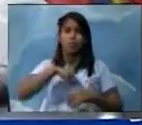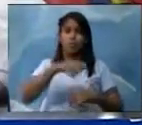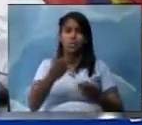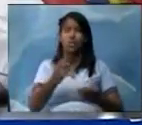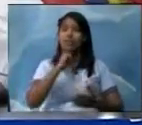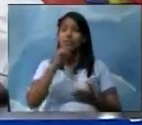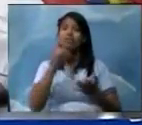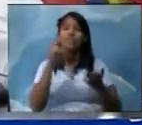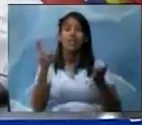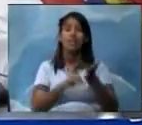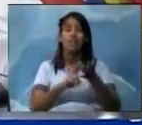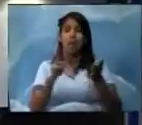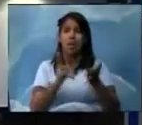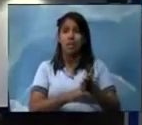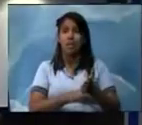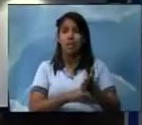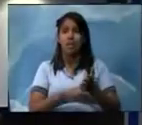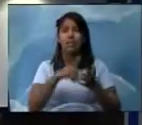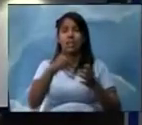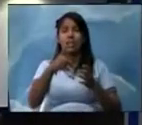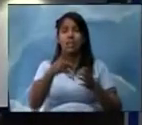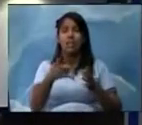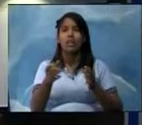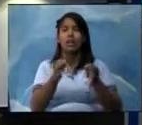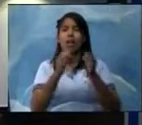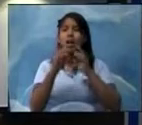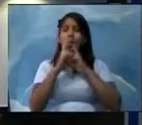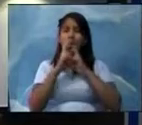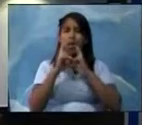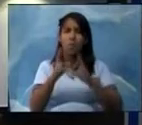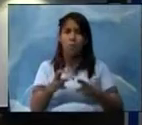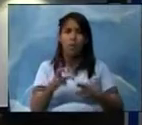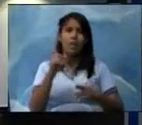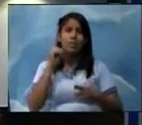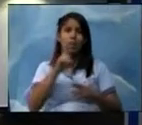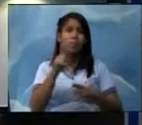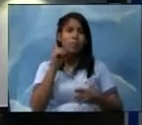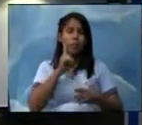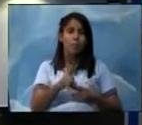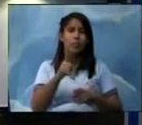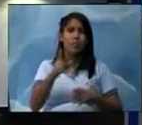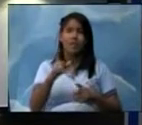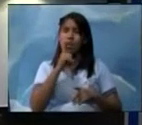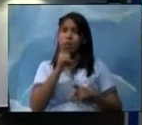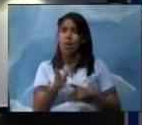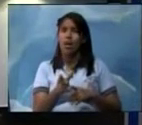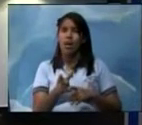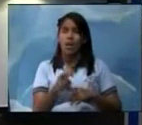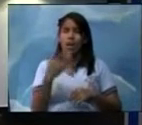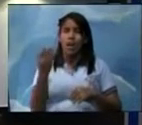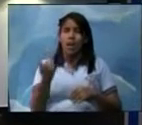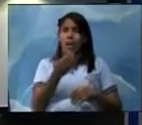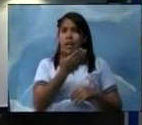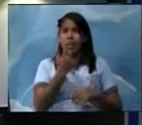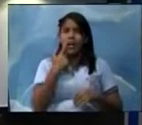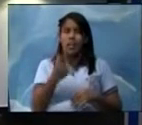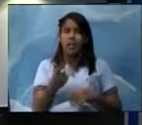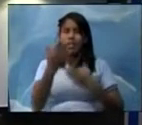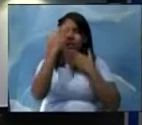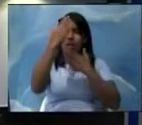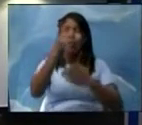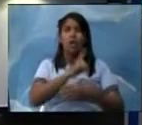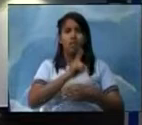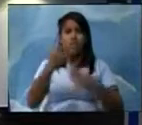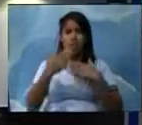rey ciertamente preparáis respuesta mentirosa y perversa que decir